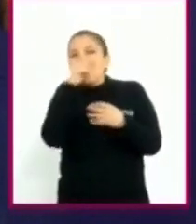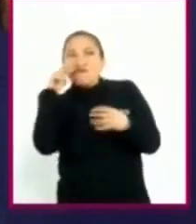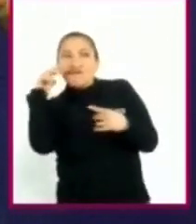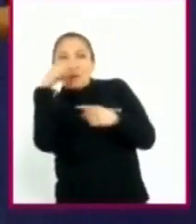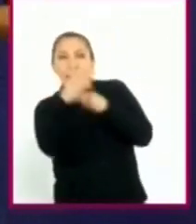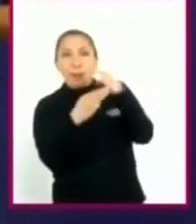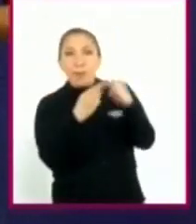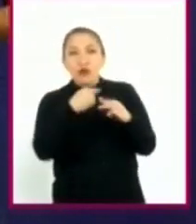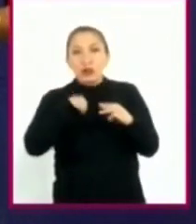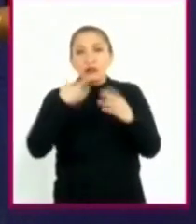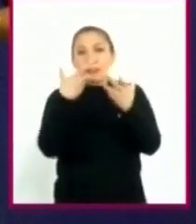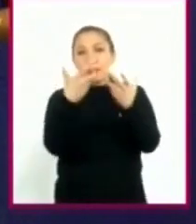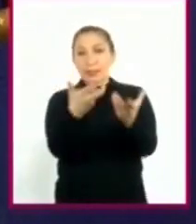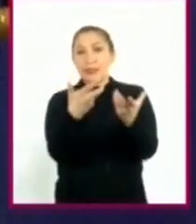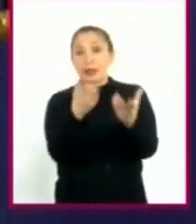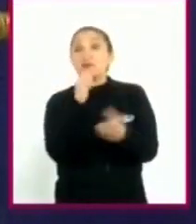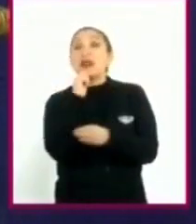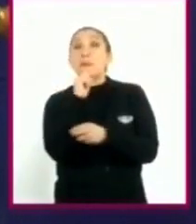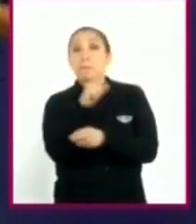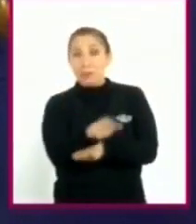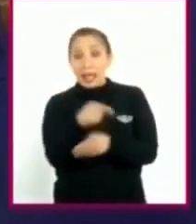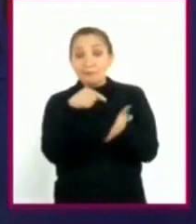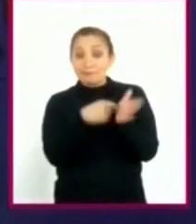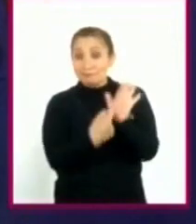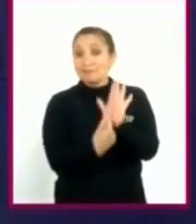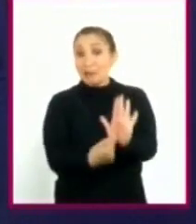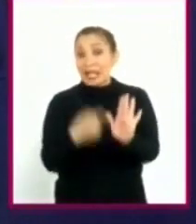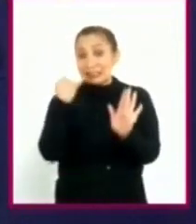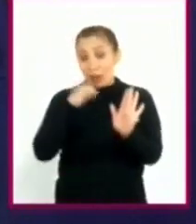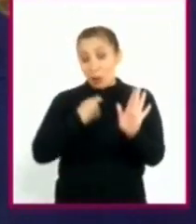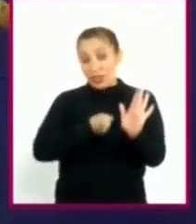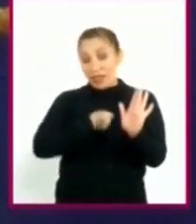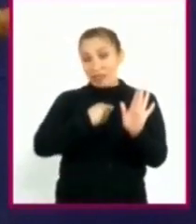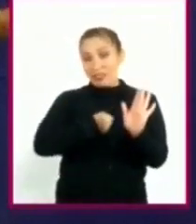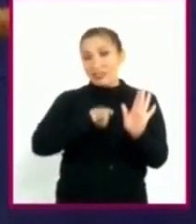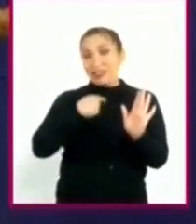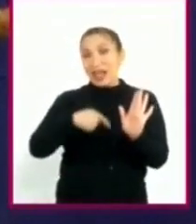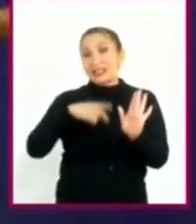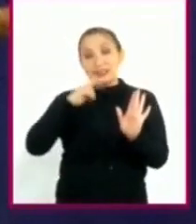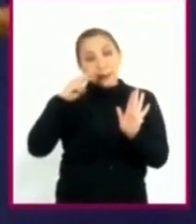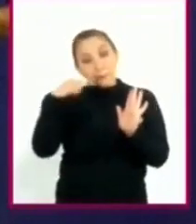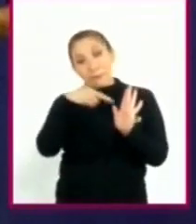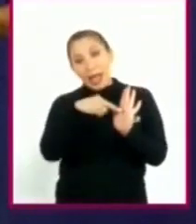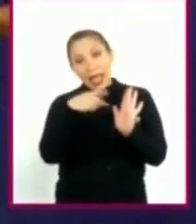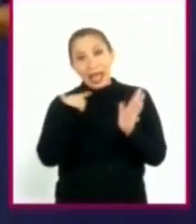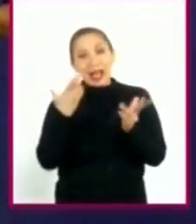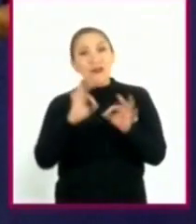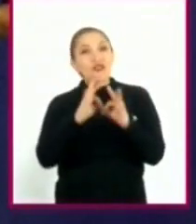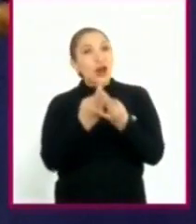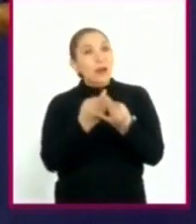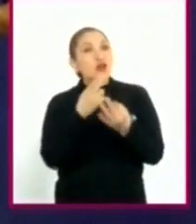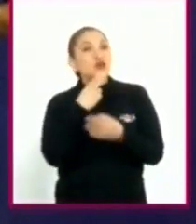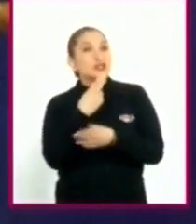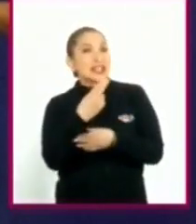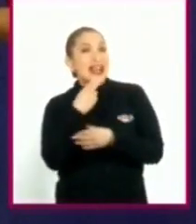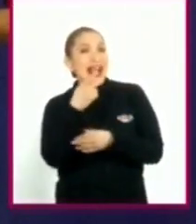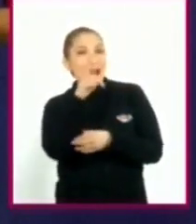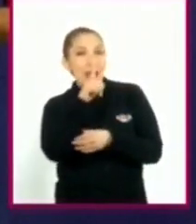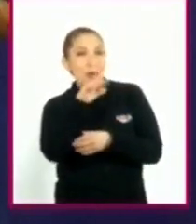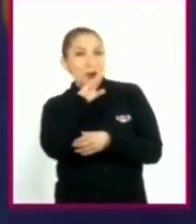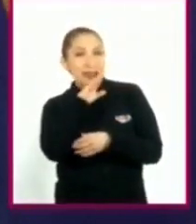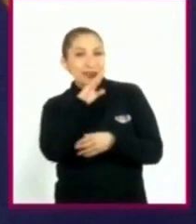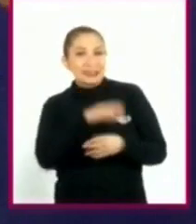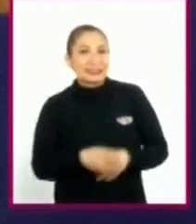de nuestros anhelos, también expresa nuestras identidades que se reflejan en nuestras formas de usar la lengua